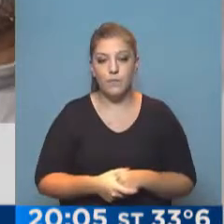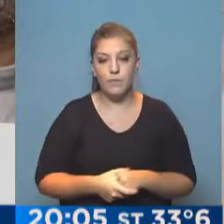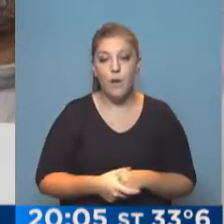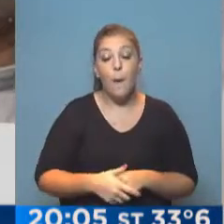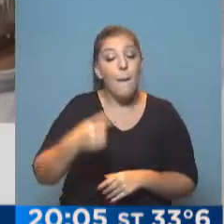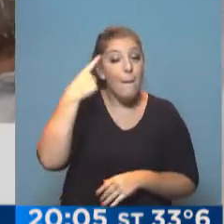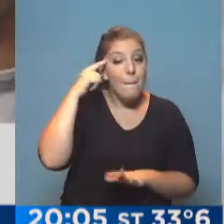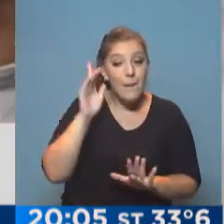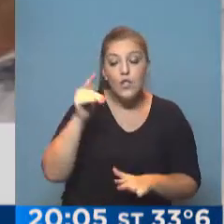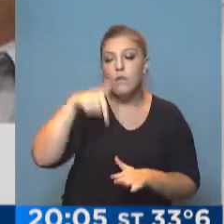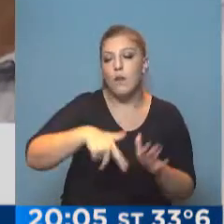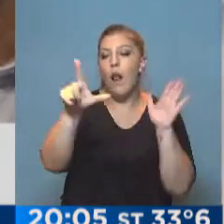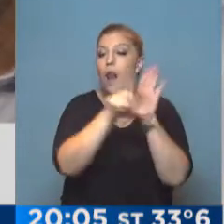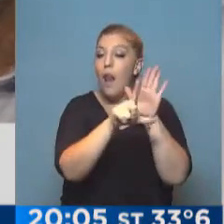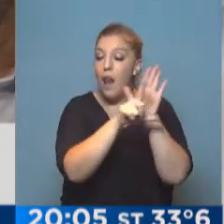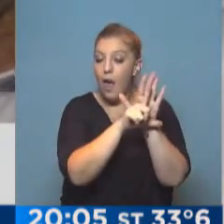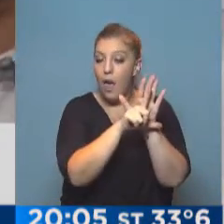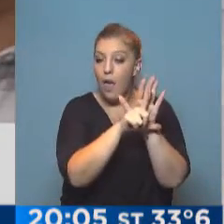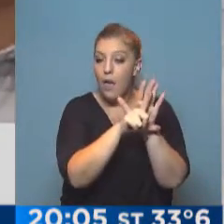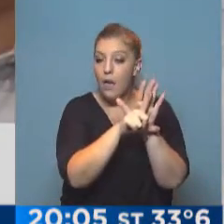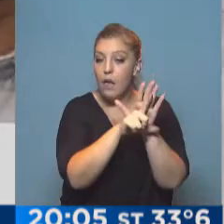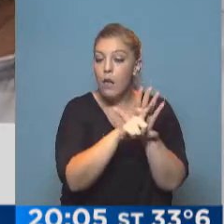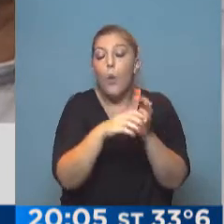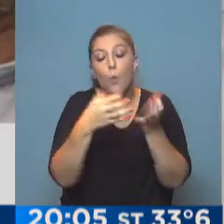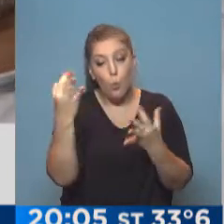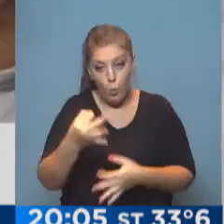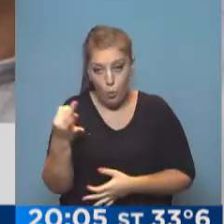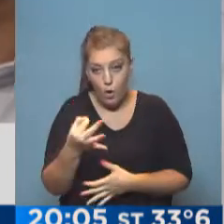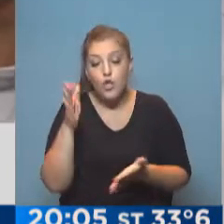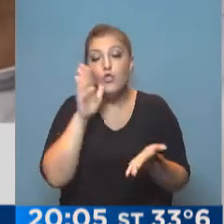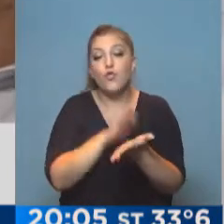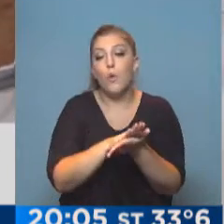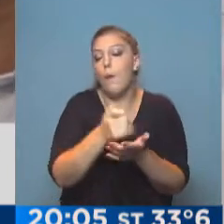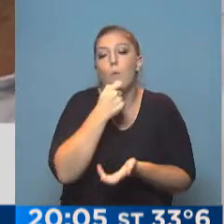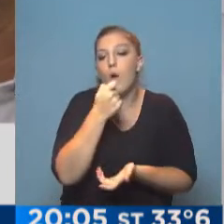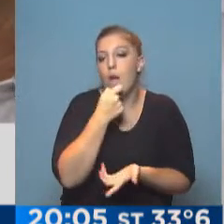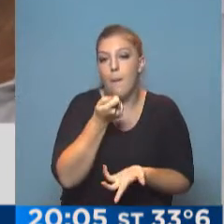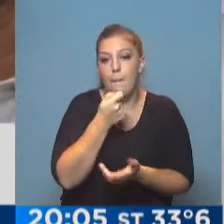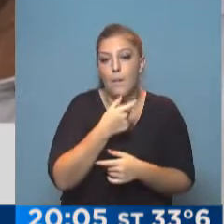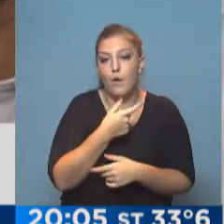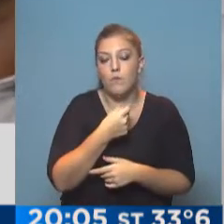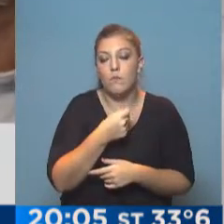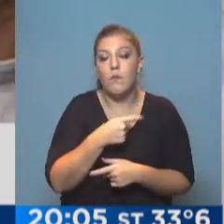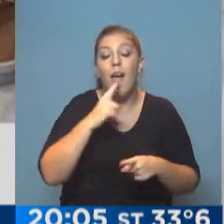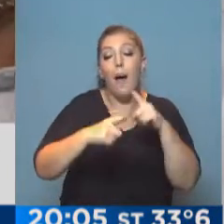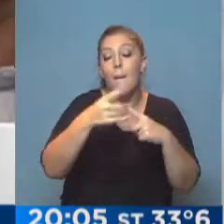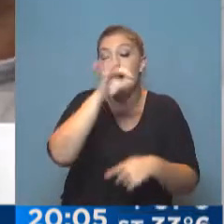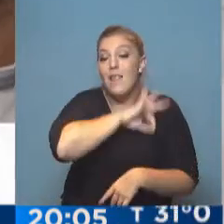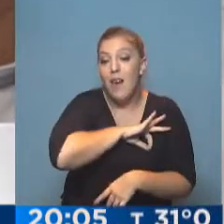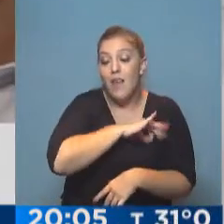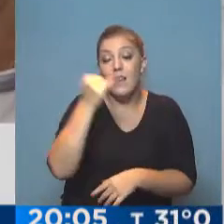que esta ley, que arrojó buenos guarismos en relación, por ejemplo, con las paritarias de activos